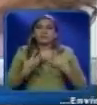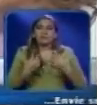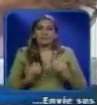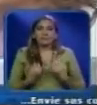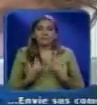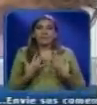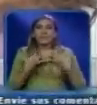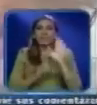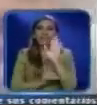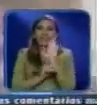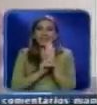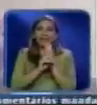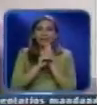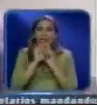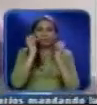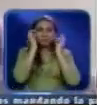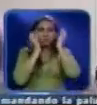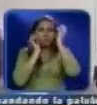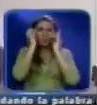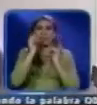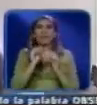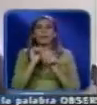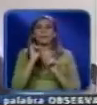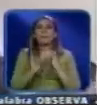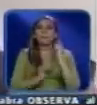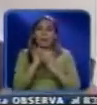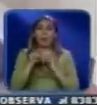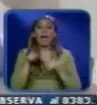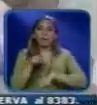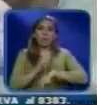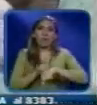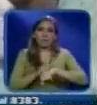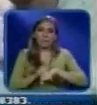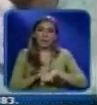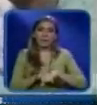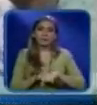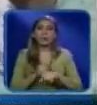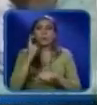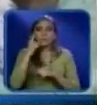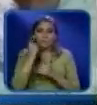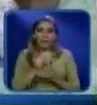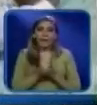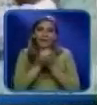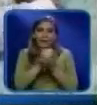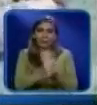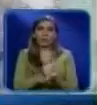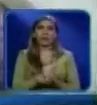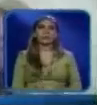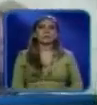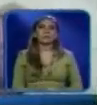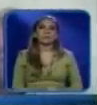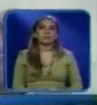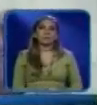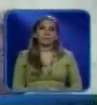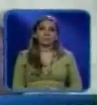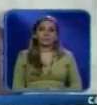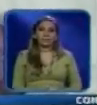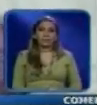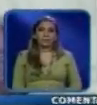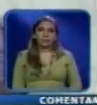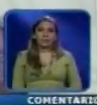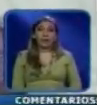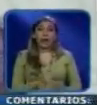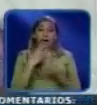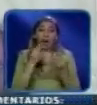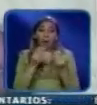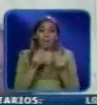parte del desarrollo neurológico del bebé. Entonces es un momento propicio para hidratarlo y también para favorecer este aspecto. La humedad y las